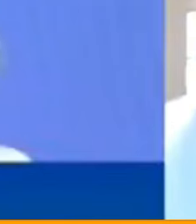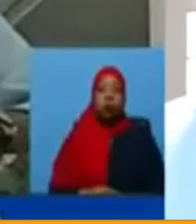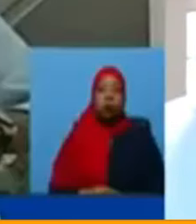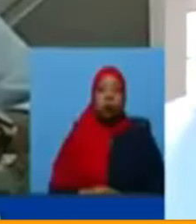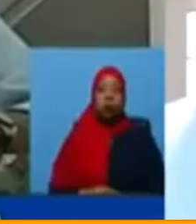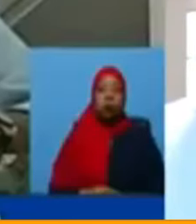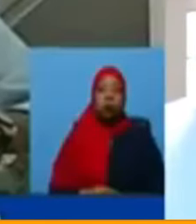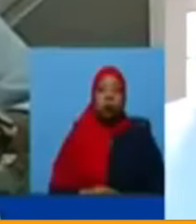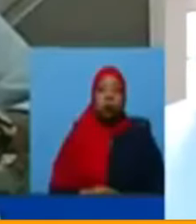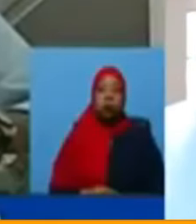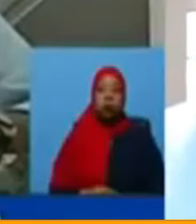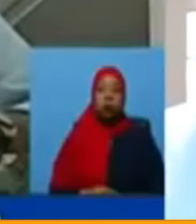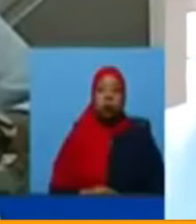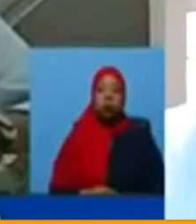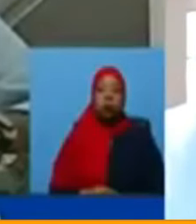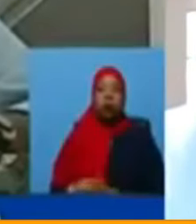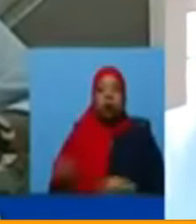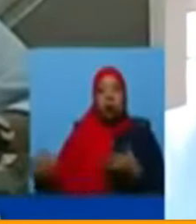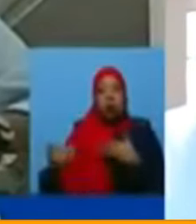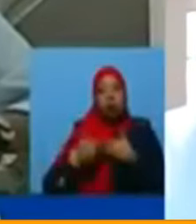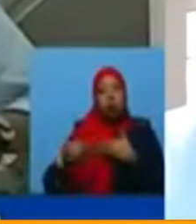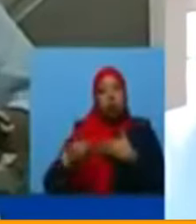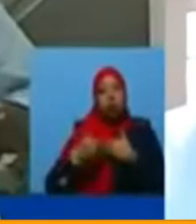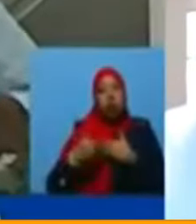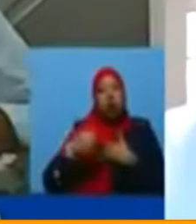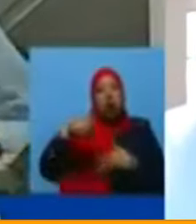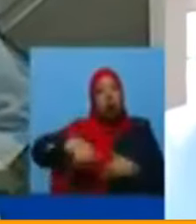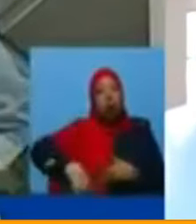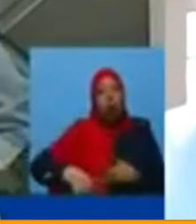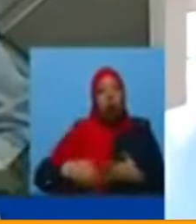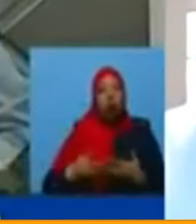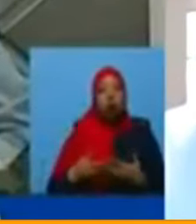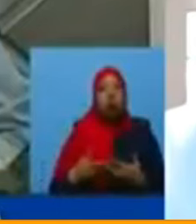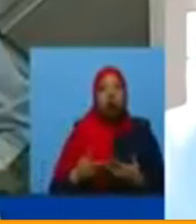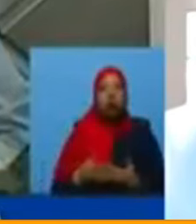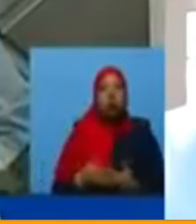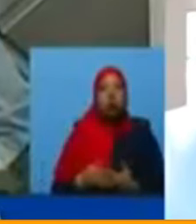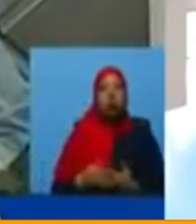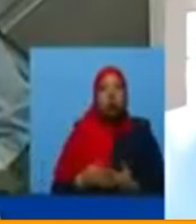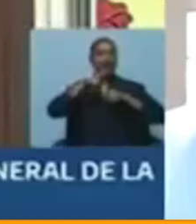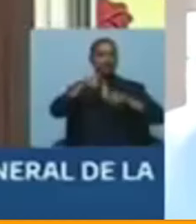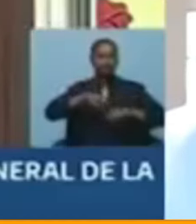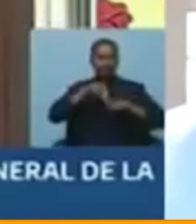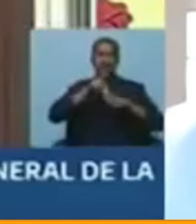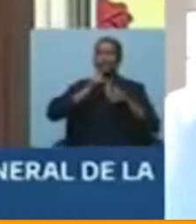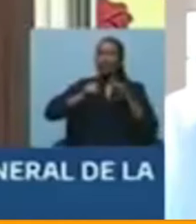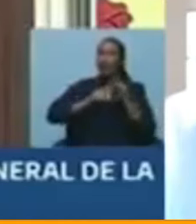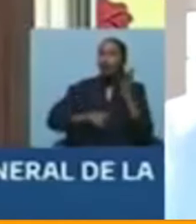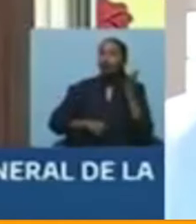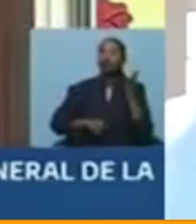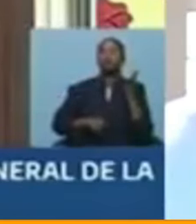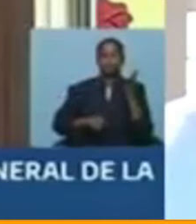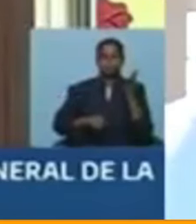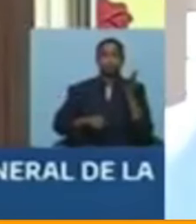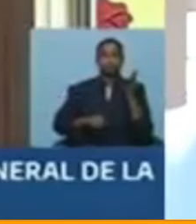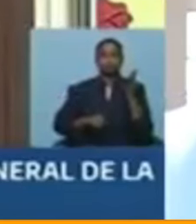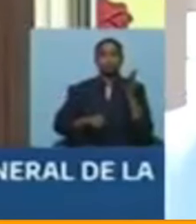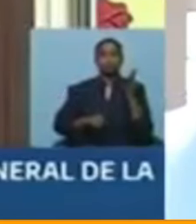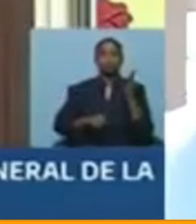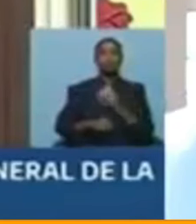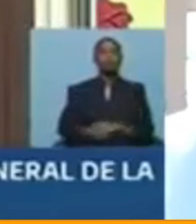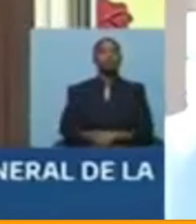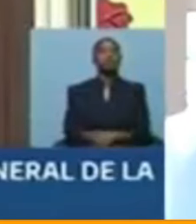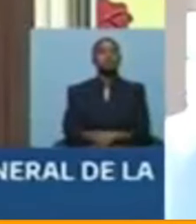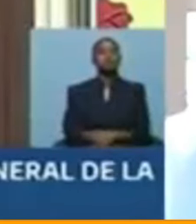el cual se puede identificar en este tiempo a Maduro, porque en Venezuela las variables económicas